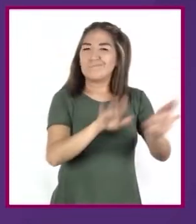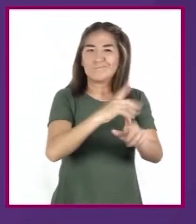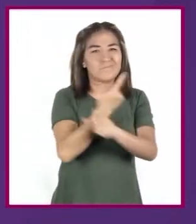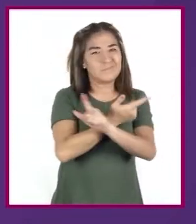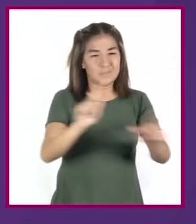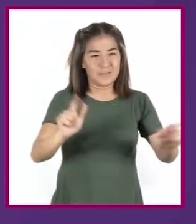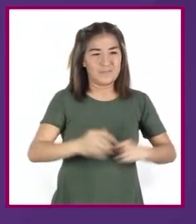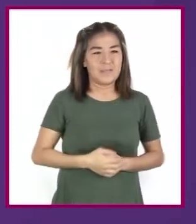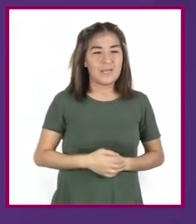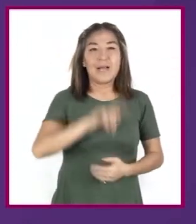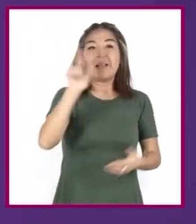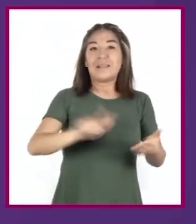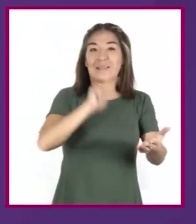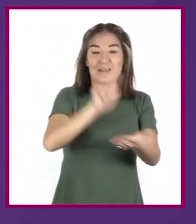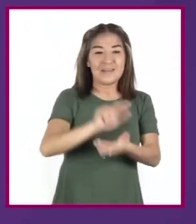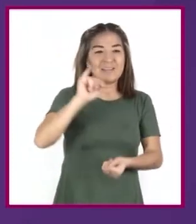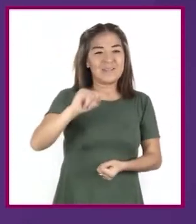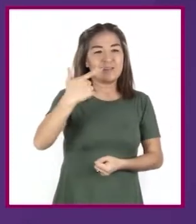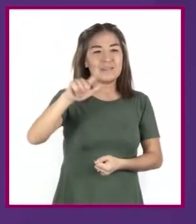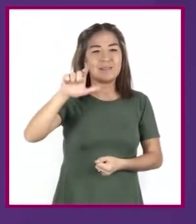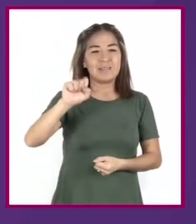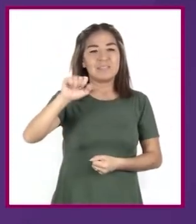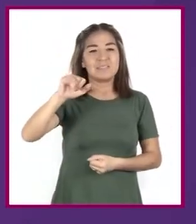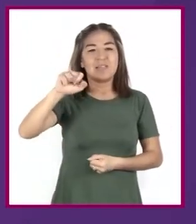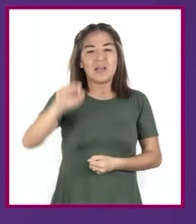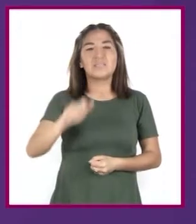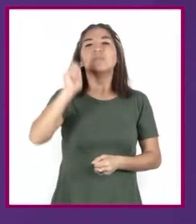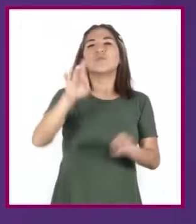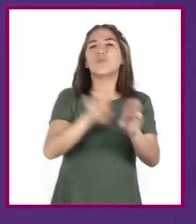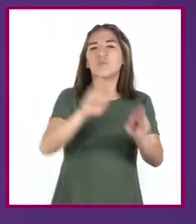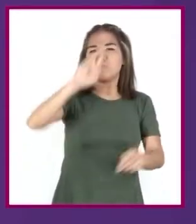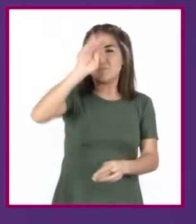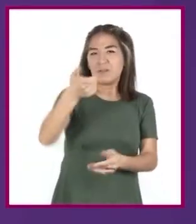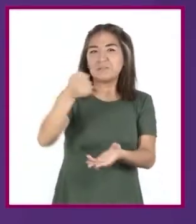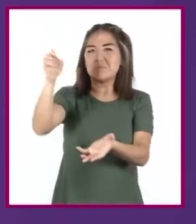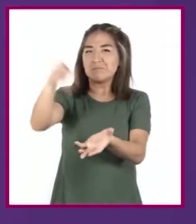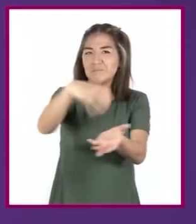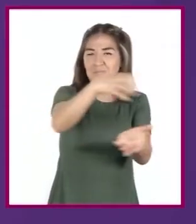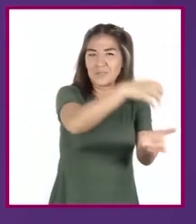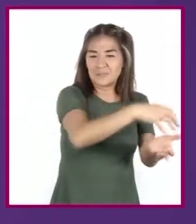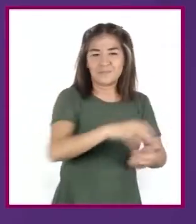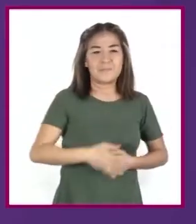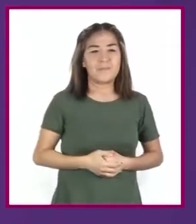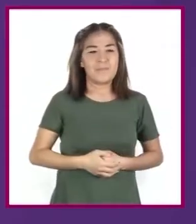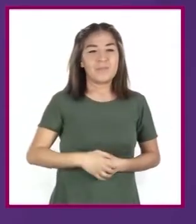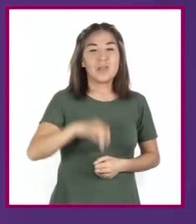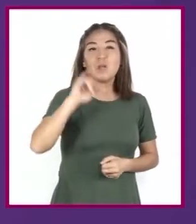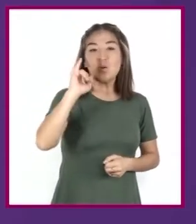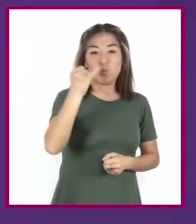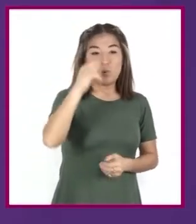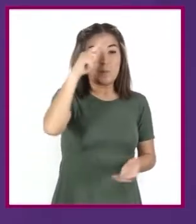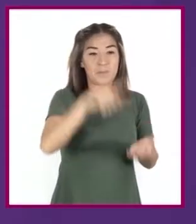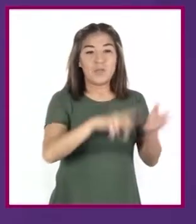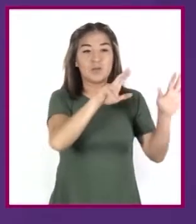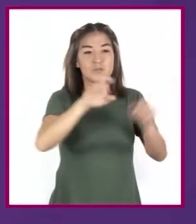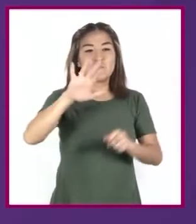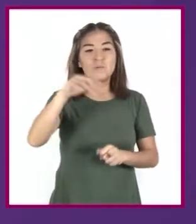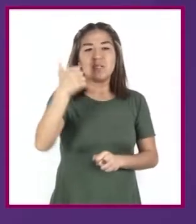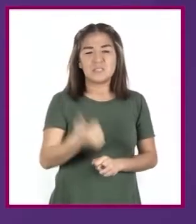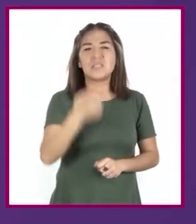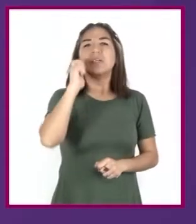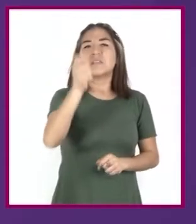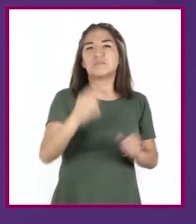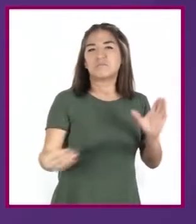Ley Iglesias se prohibió el diezmo obligatorio a la Iglesia. En junio de 1856 se conformó